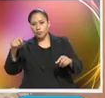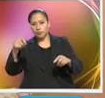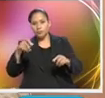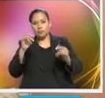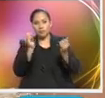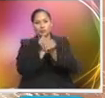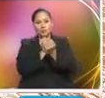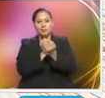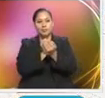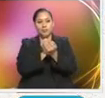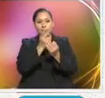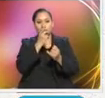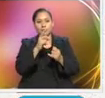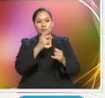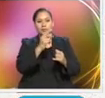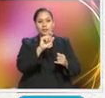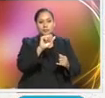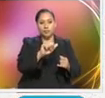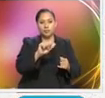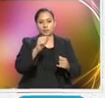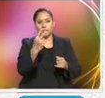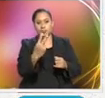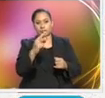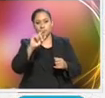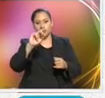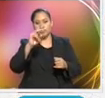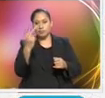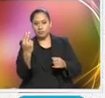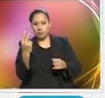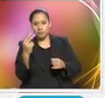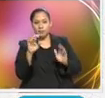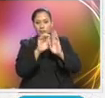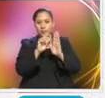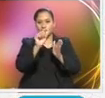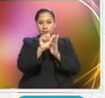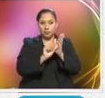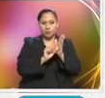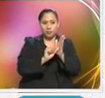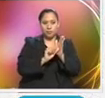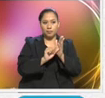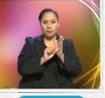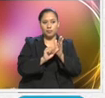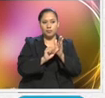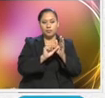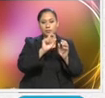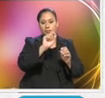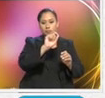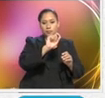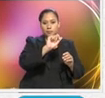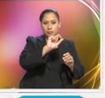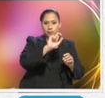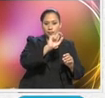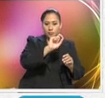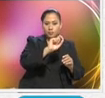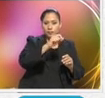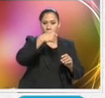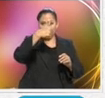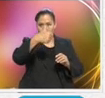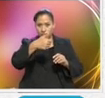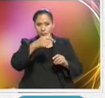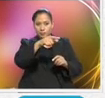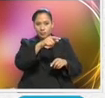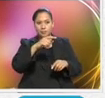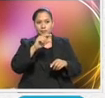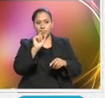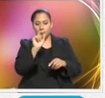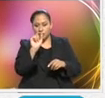que la parte que vemos del mes, por ejemplo, es el número más grande que vamos a ver dentro de la otra escritura y